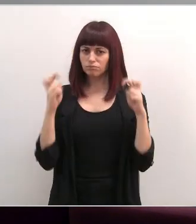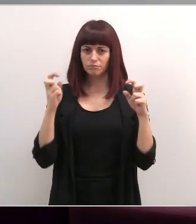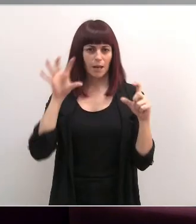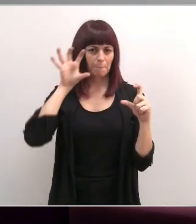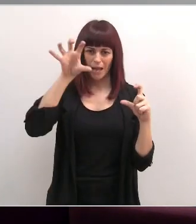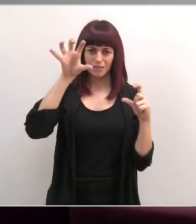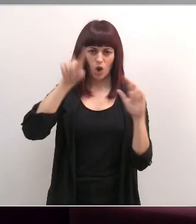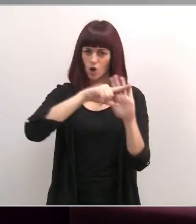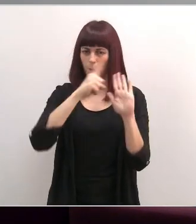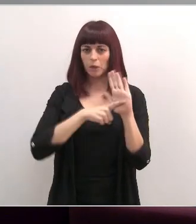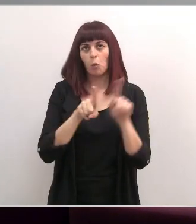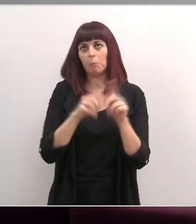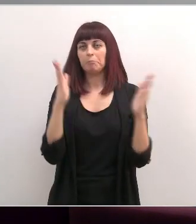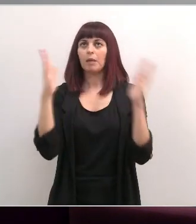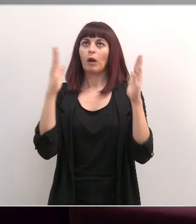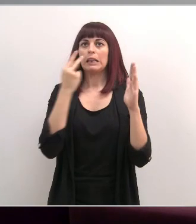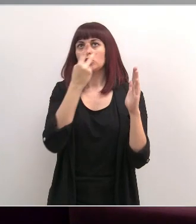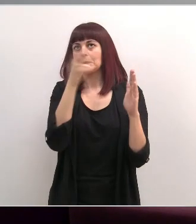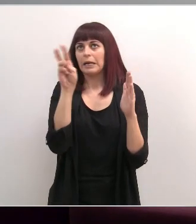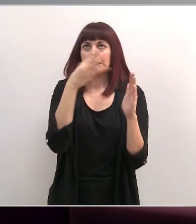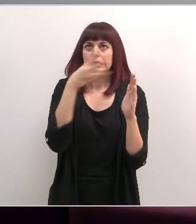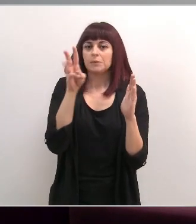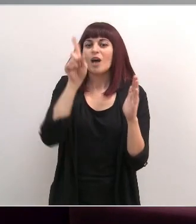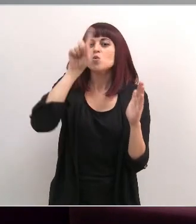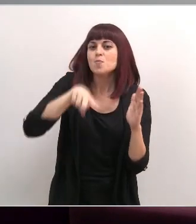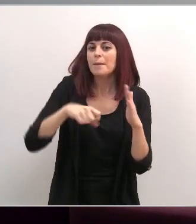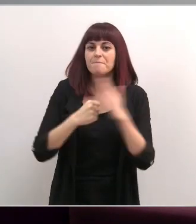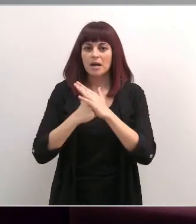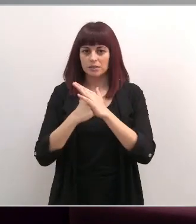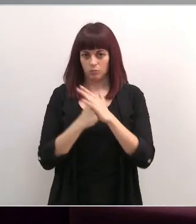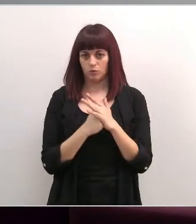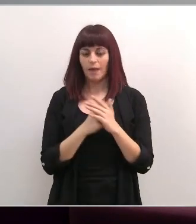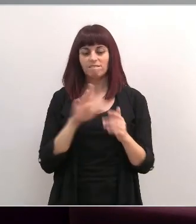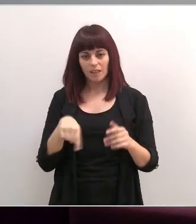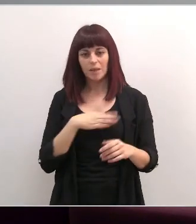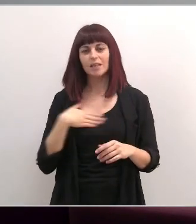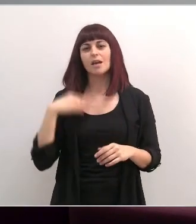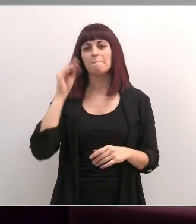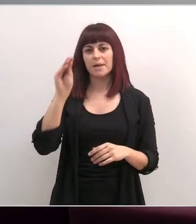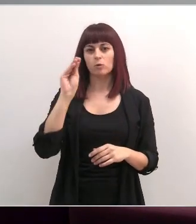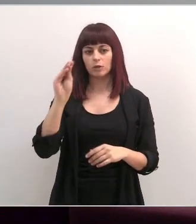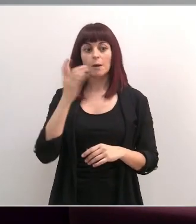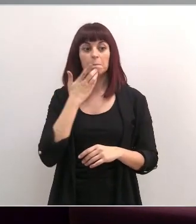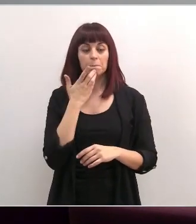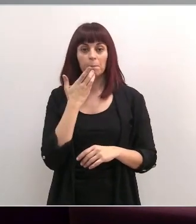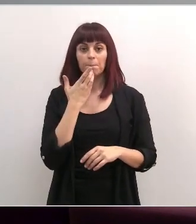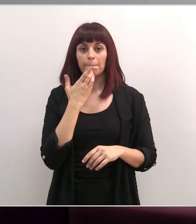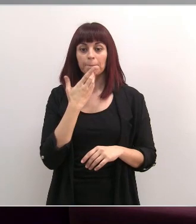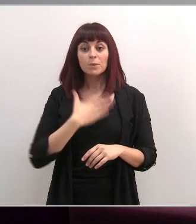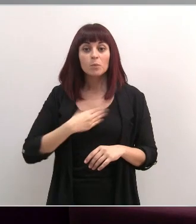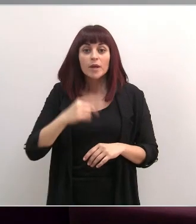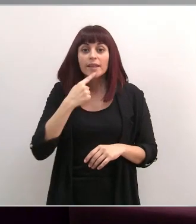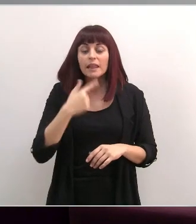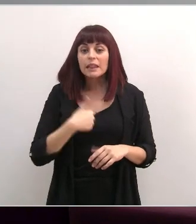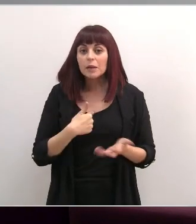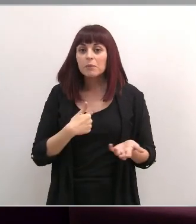que fuese temporal, de 2 semanas, 3 semanas, un mes como máximo. Y también le quería preguntar si podría indicarnos